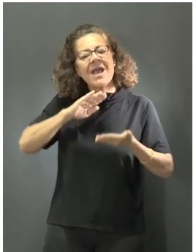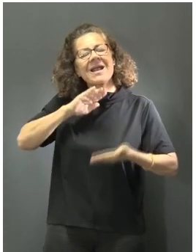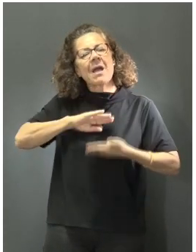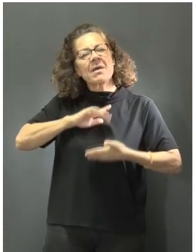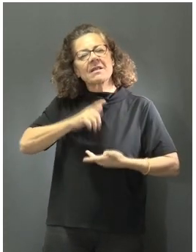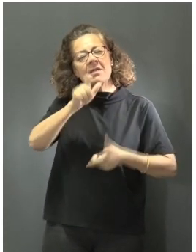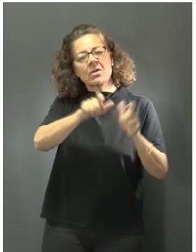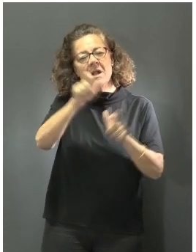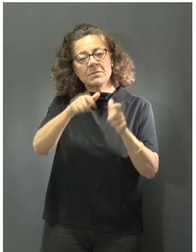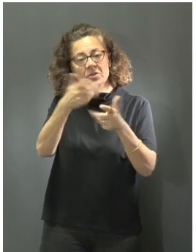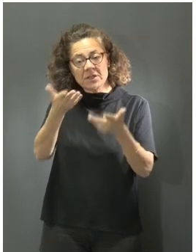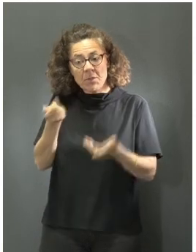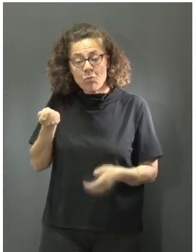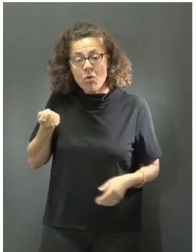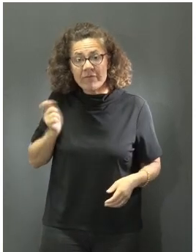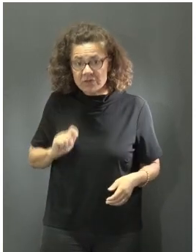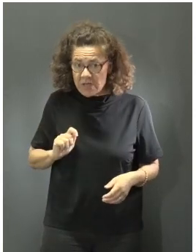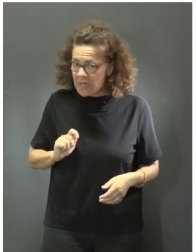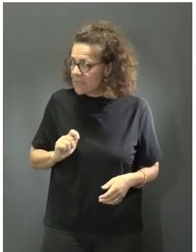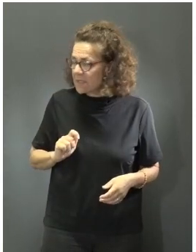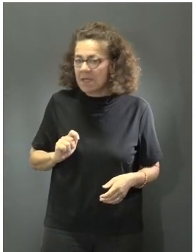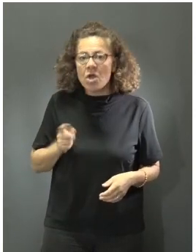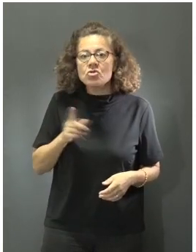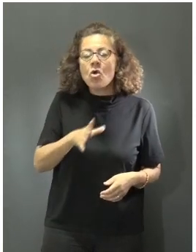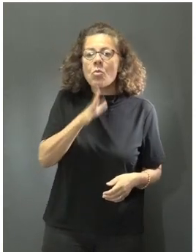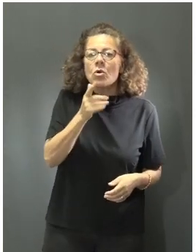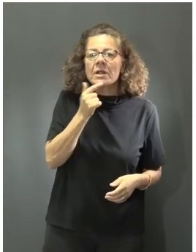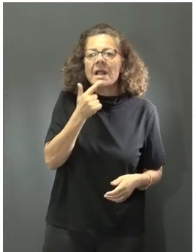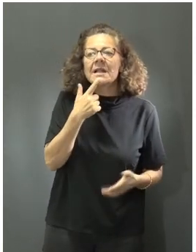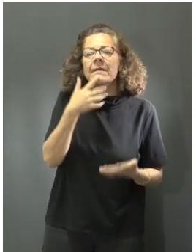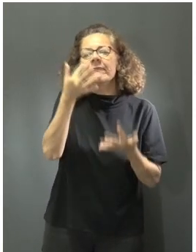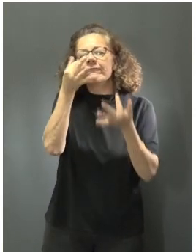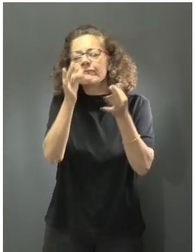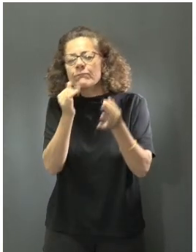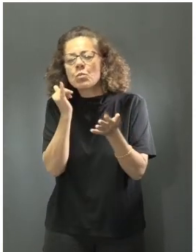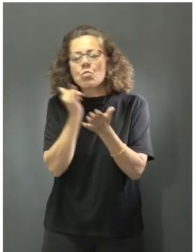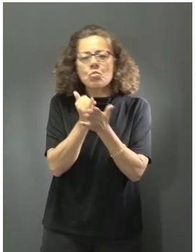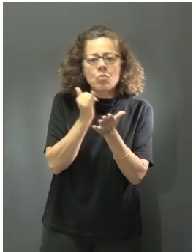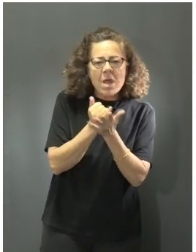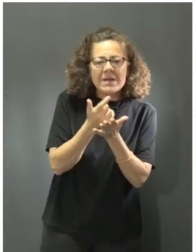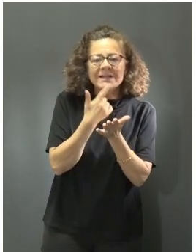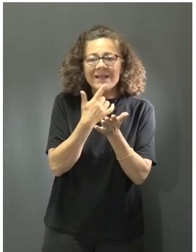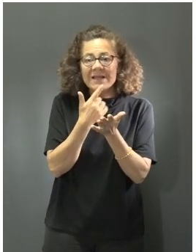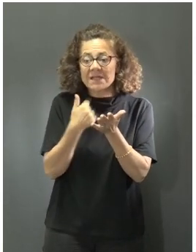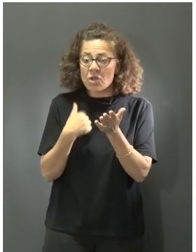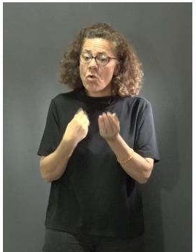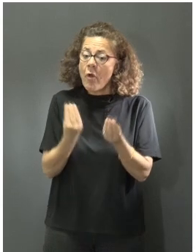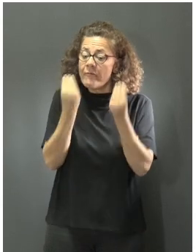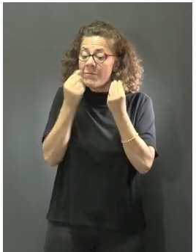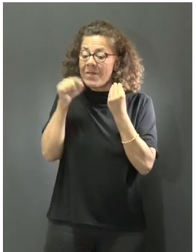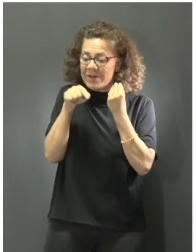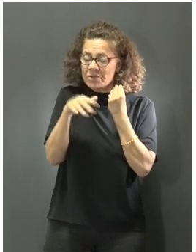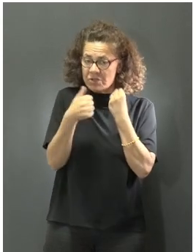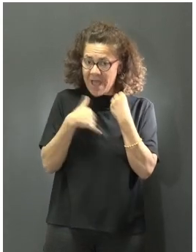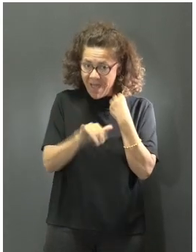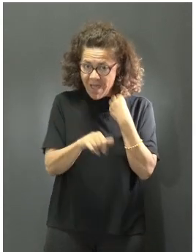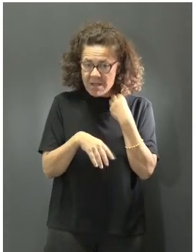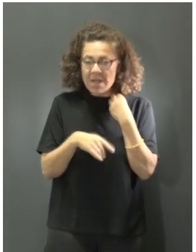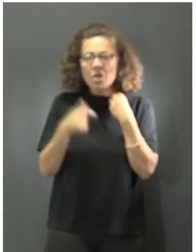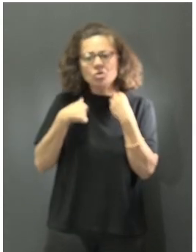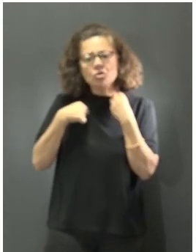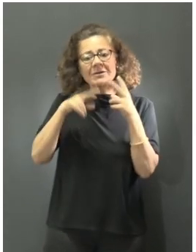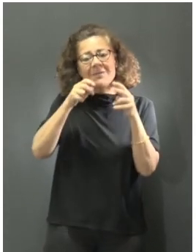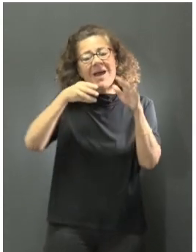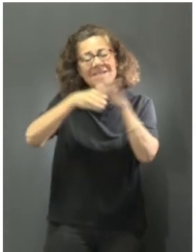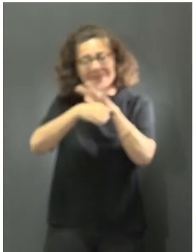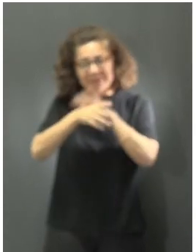propias personas como profesionales, no solamente como quien testea las cosas, sino que, oye, que es que yo estoy formada en esto, es que yo sé de accesibilidad y